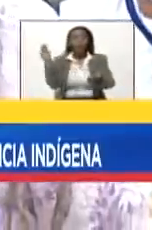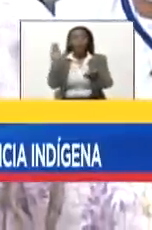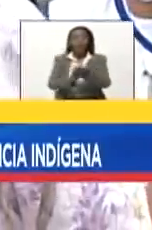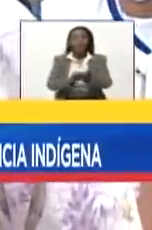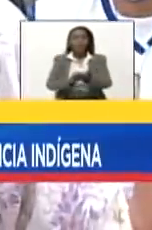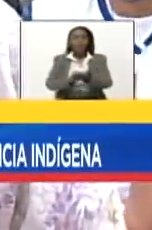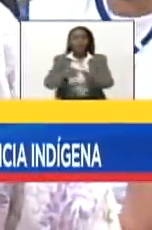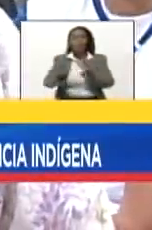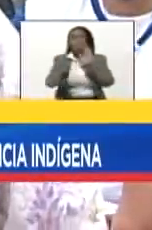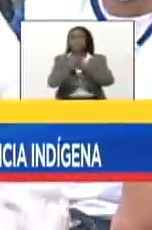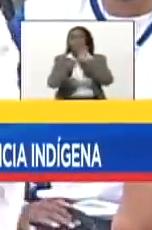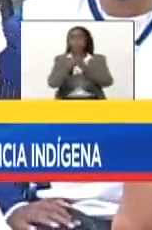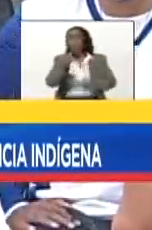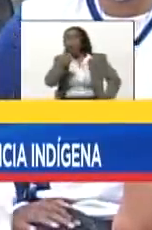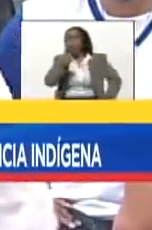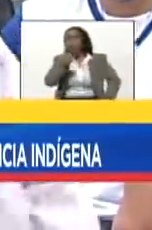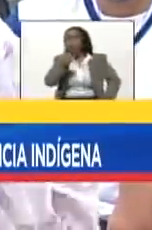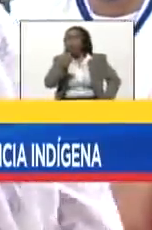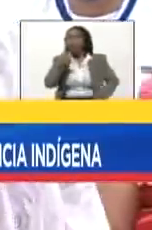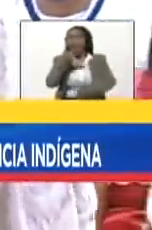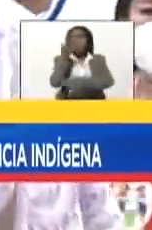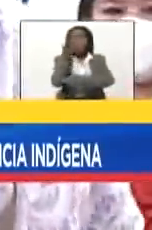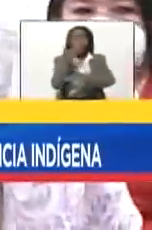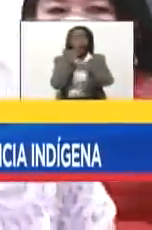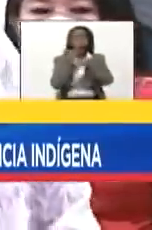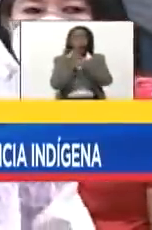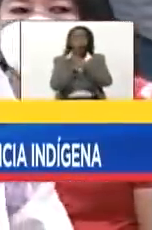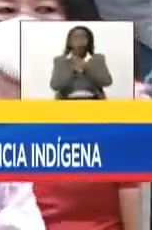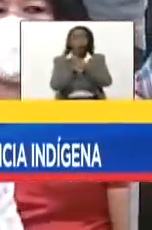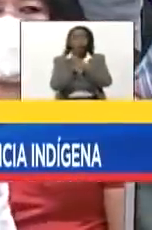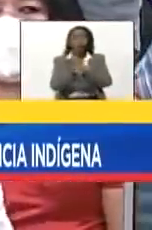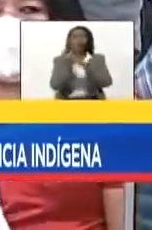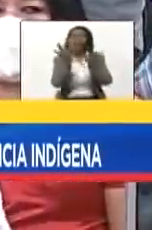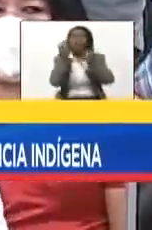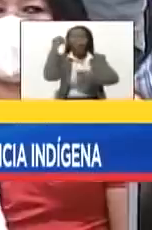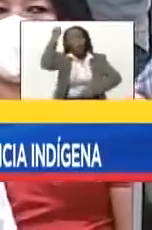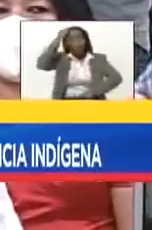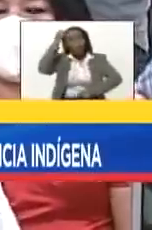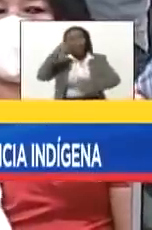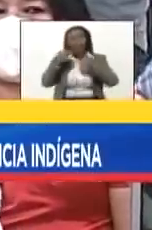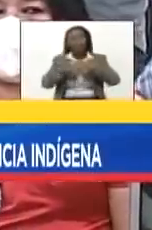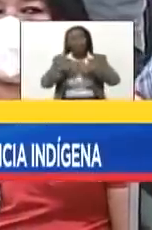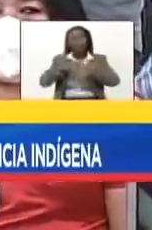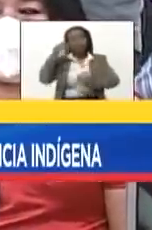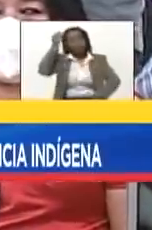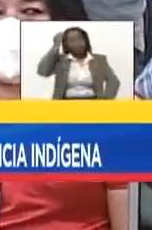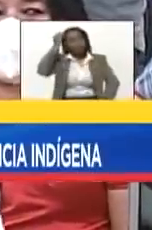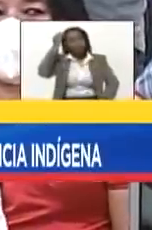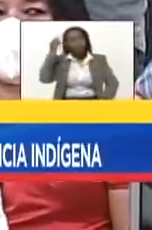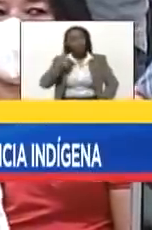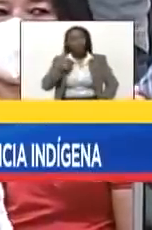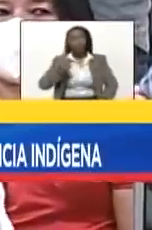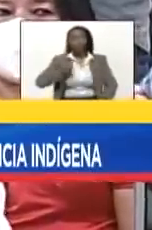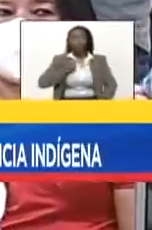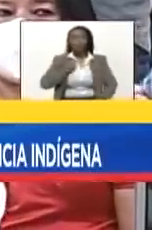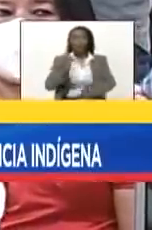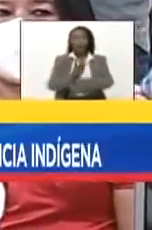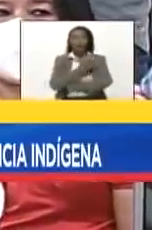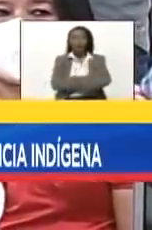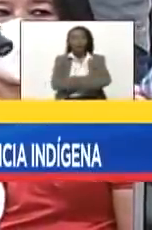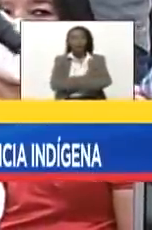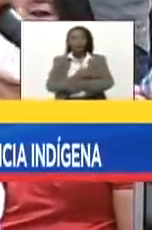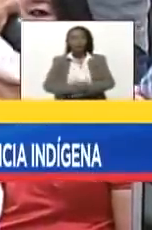al micrófono, hizo como usted, dígame su opinión y su reflexión. Y yo aproveché